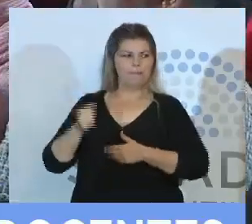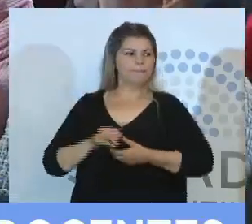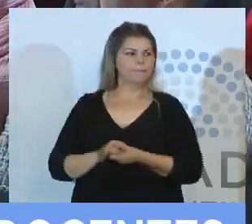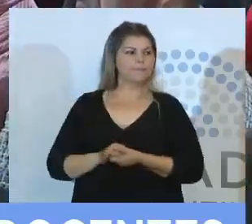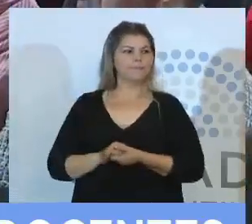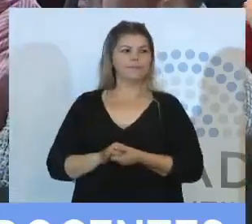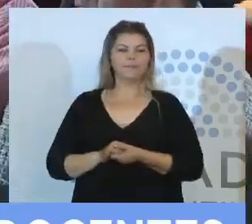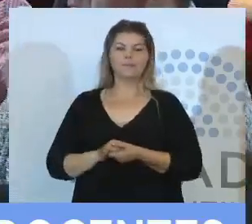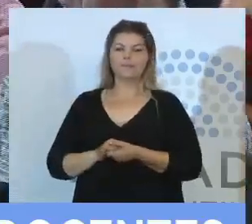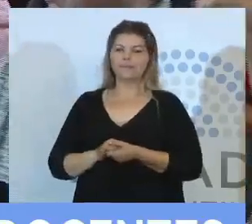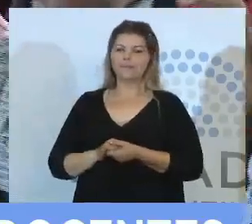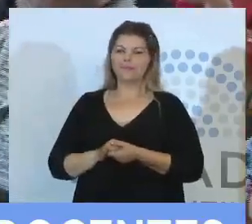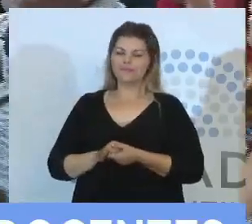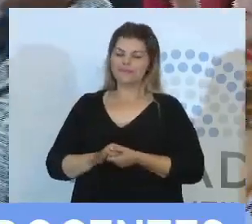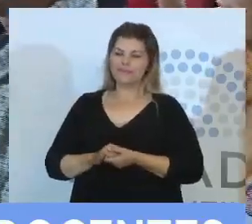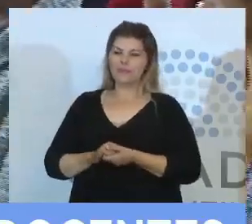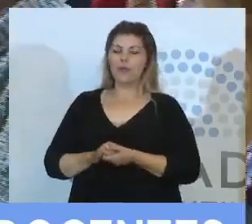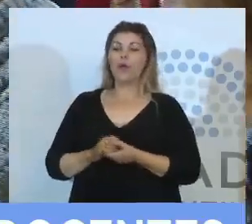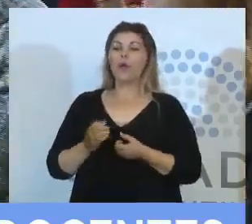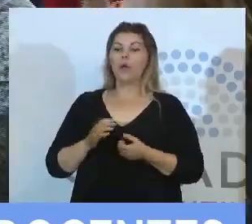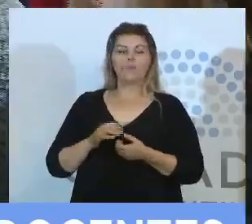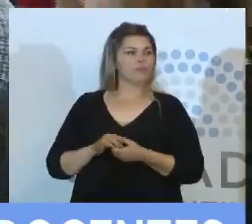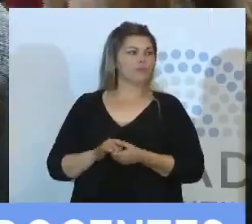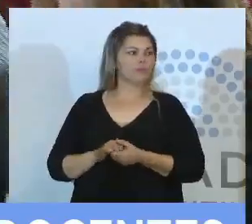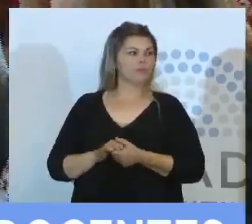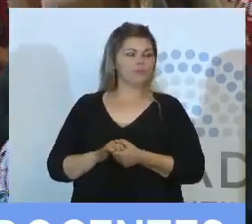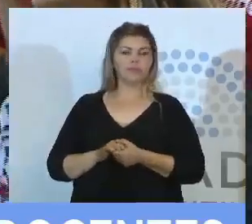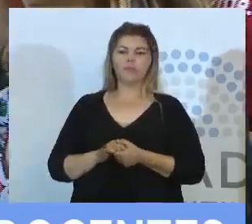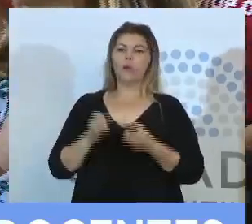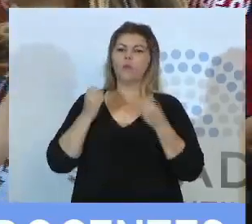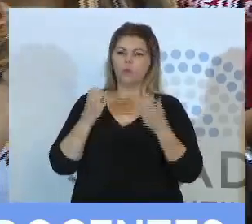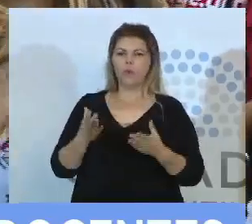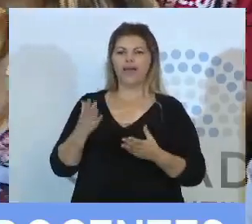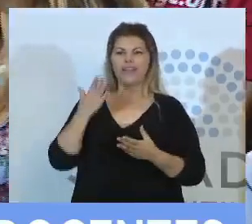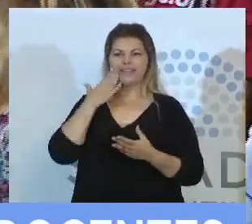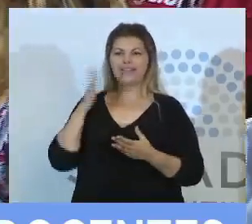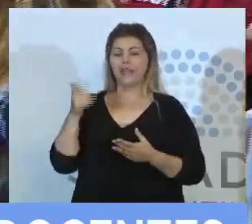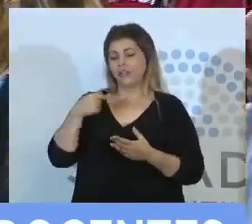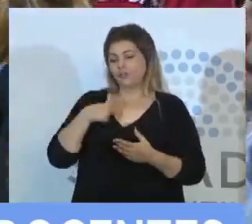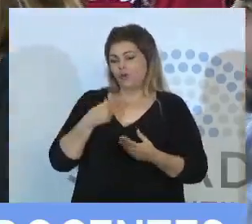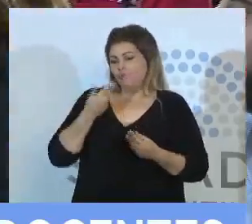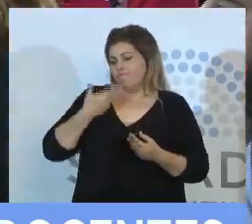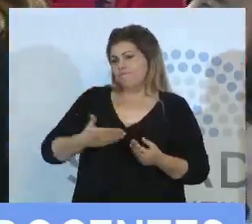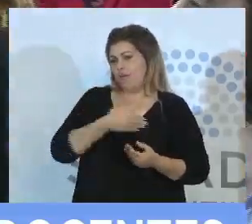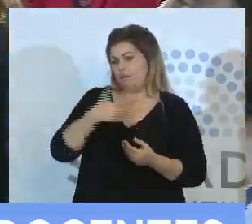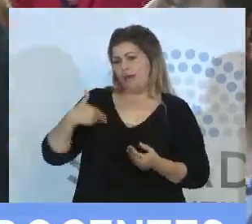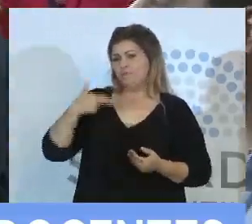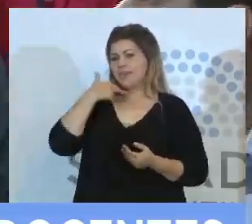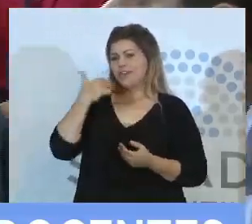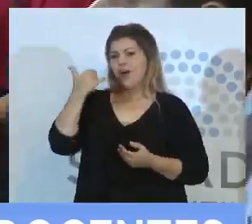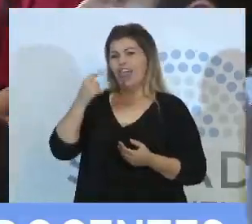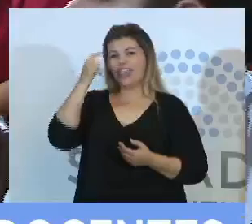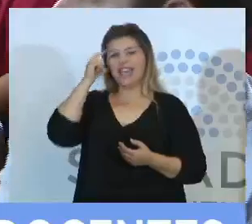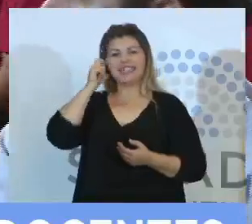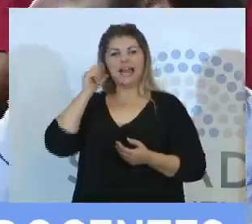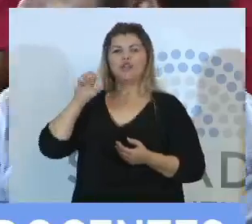Bueno, muchas buenas a todos. Ahí está. Bueno, yo nada, soy mamá de un nene de 10 años, su nombre